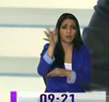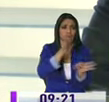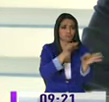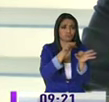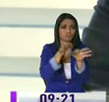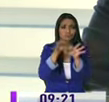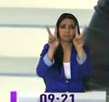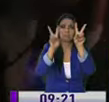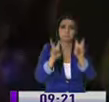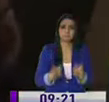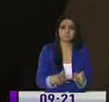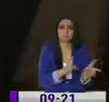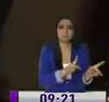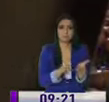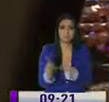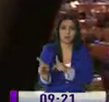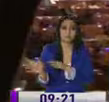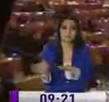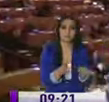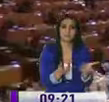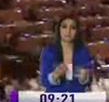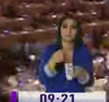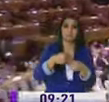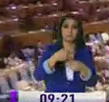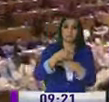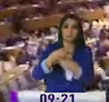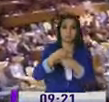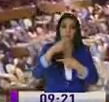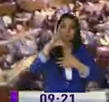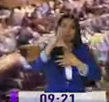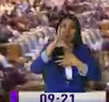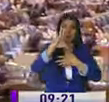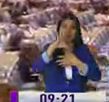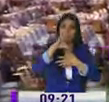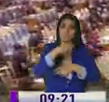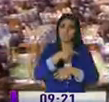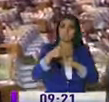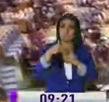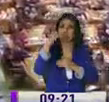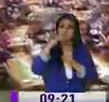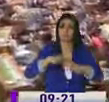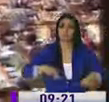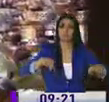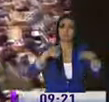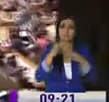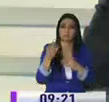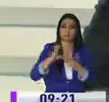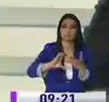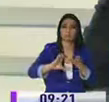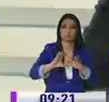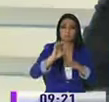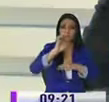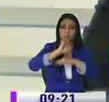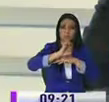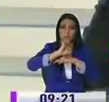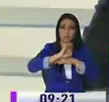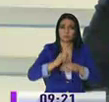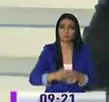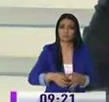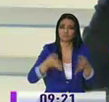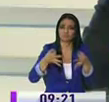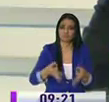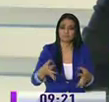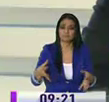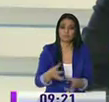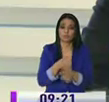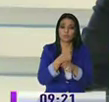estos planes en donde hablará principalmente de inversiones para el ecuador nosotros hemos notificado la seguridad